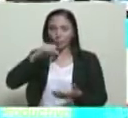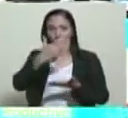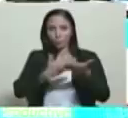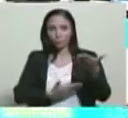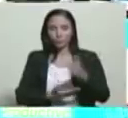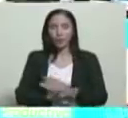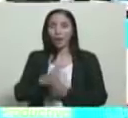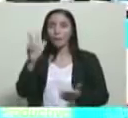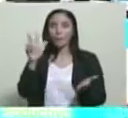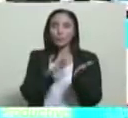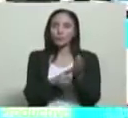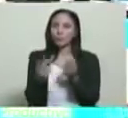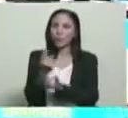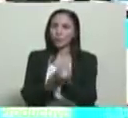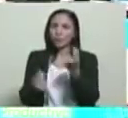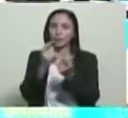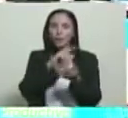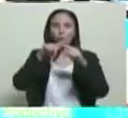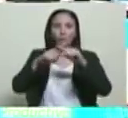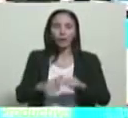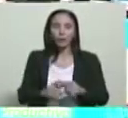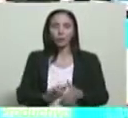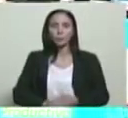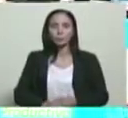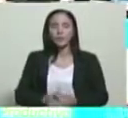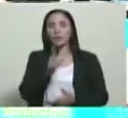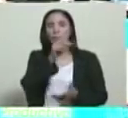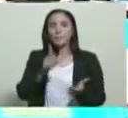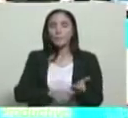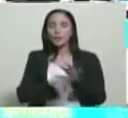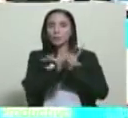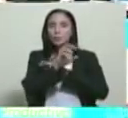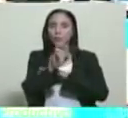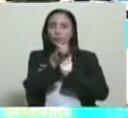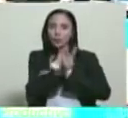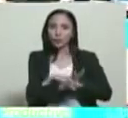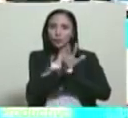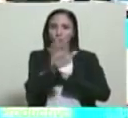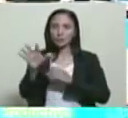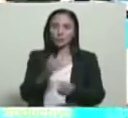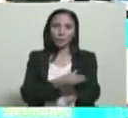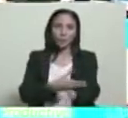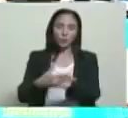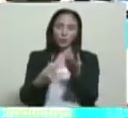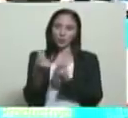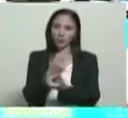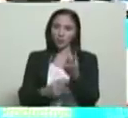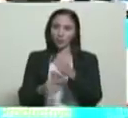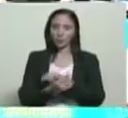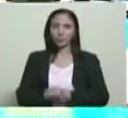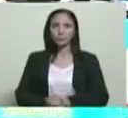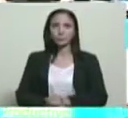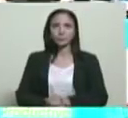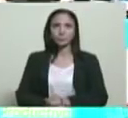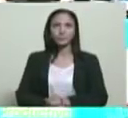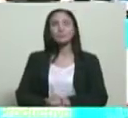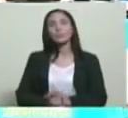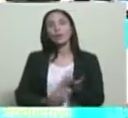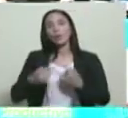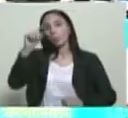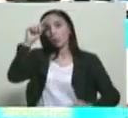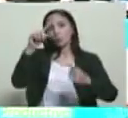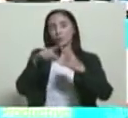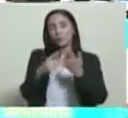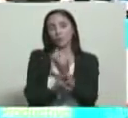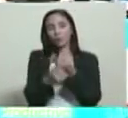Moro, la aprobación de recursos económicos por un monto total de 1.235 millones de bolívares a fin de garantizar la